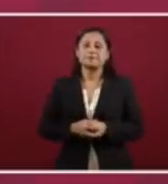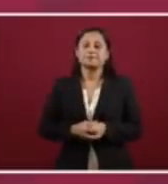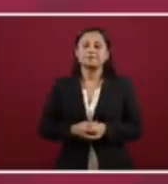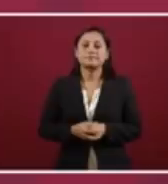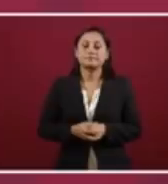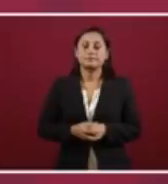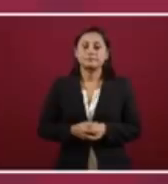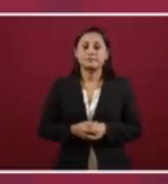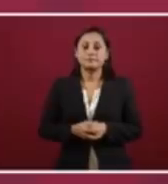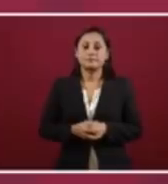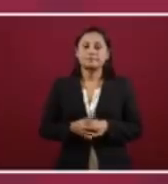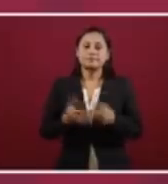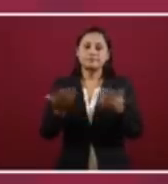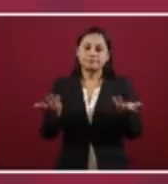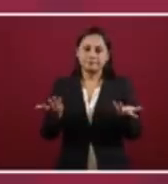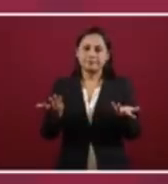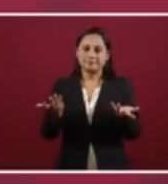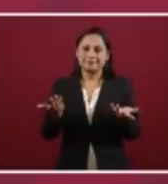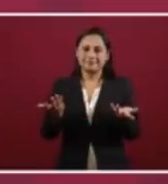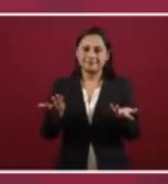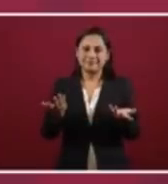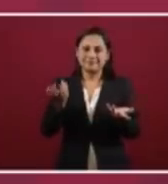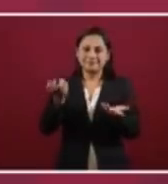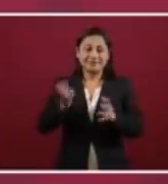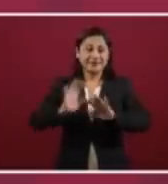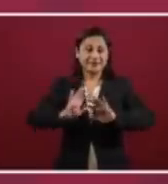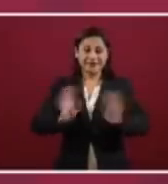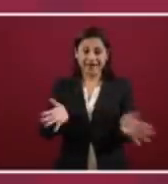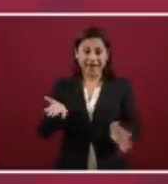Es la vía que ya existe